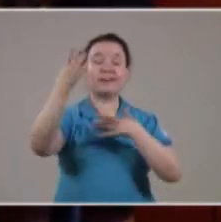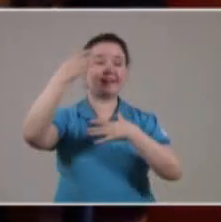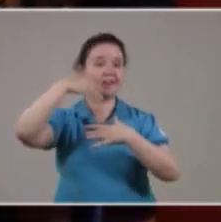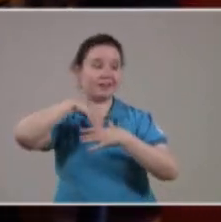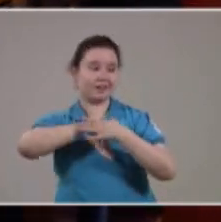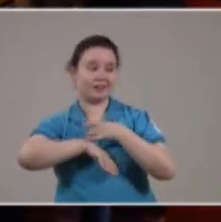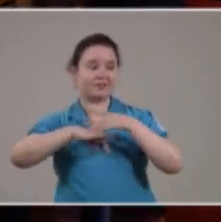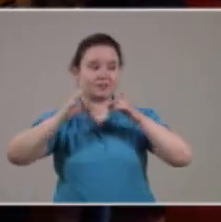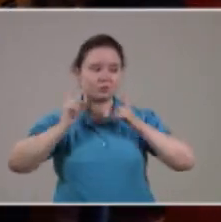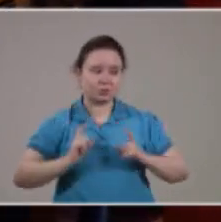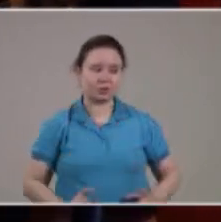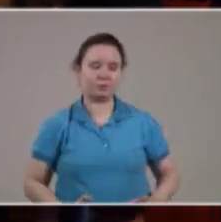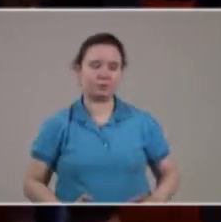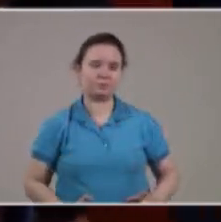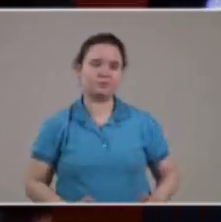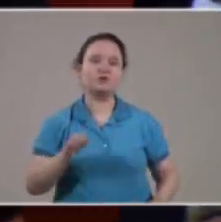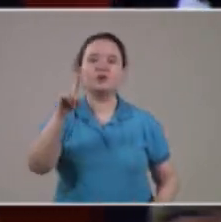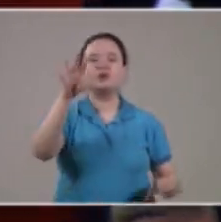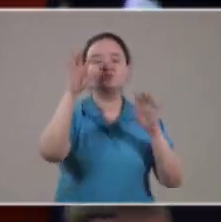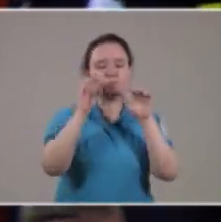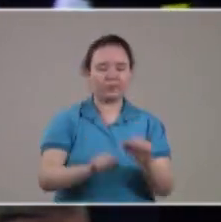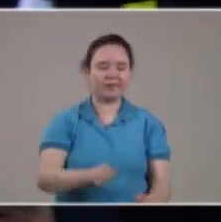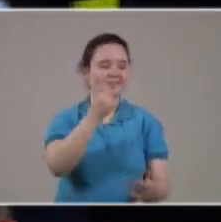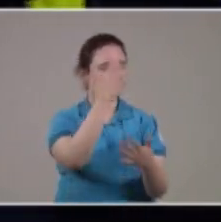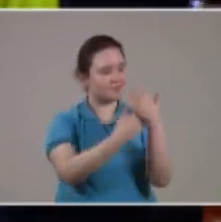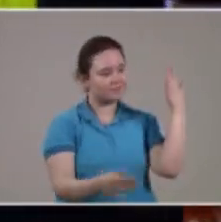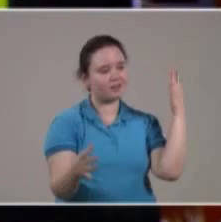tabernáculo. Tú te puedes llevar hoy